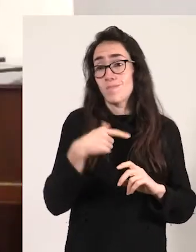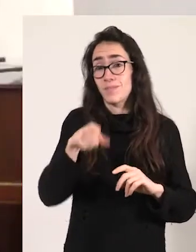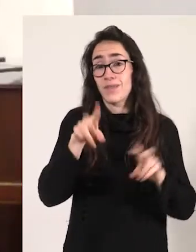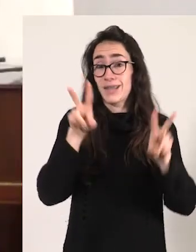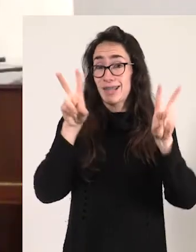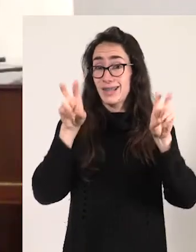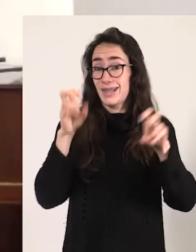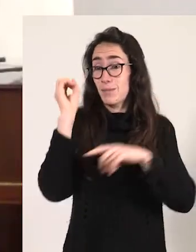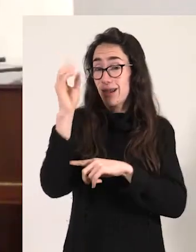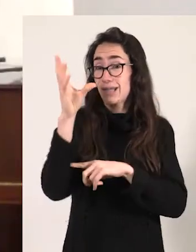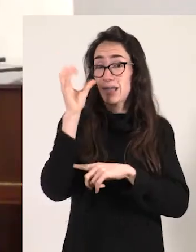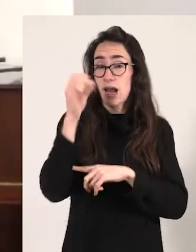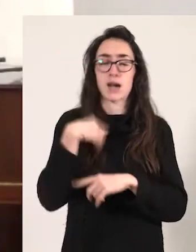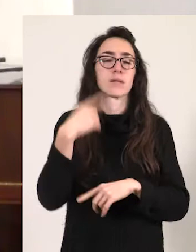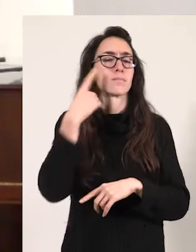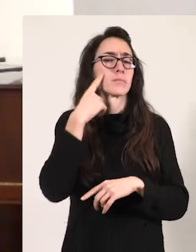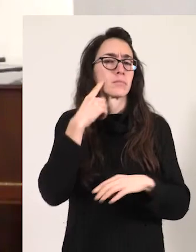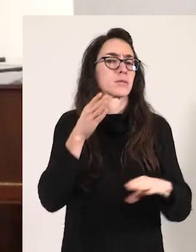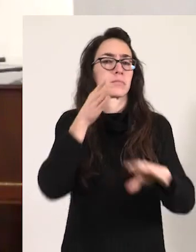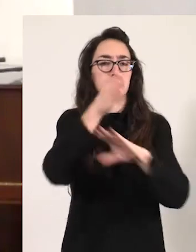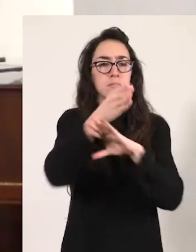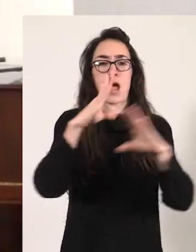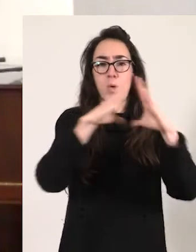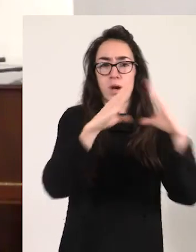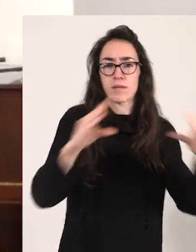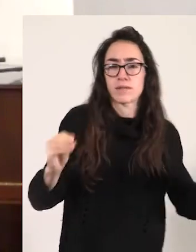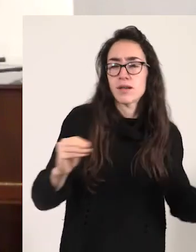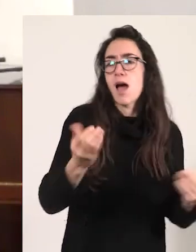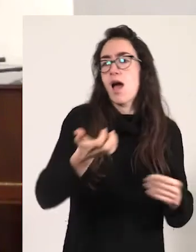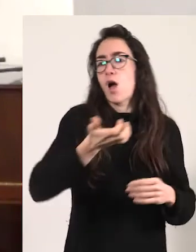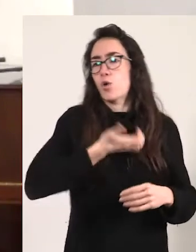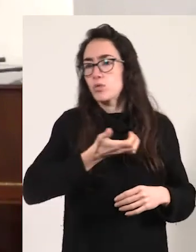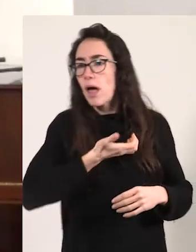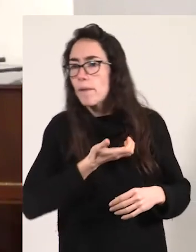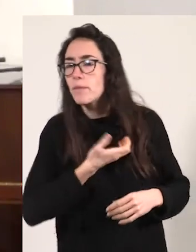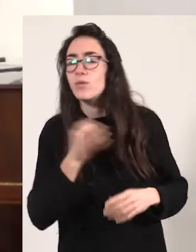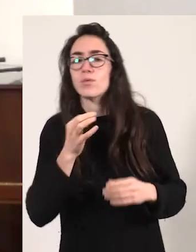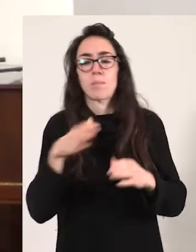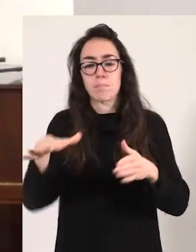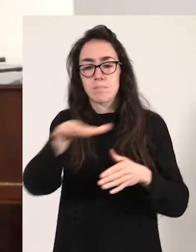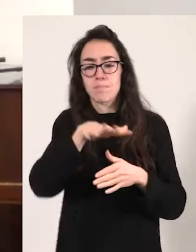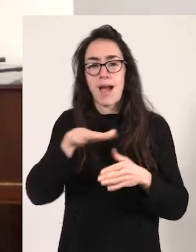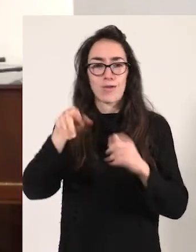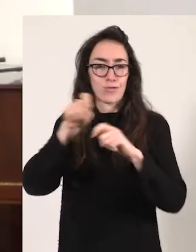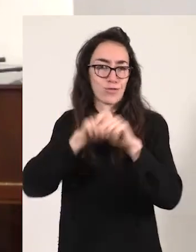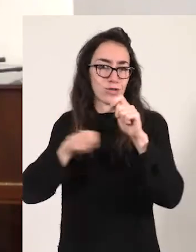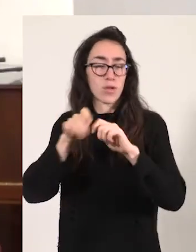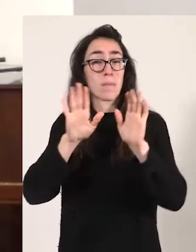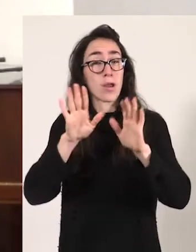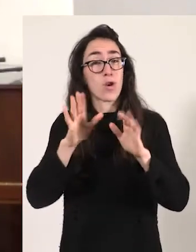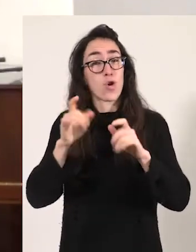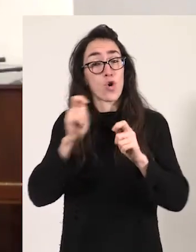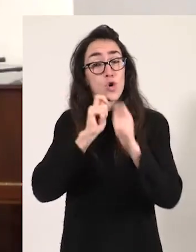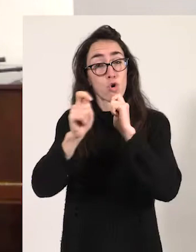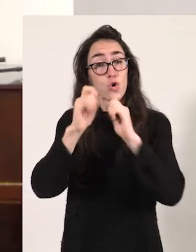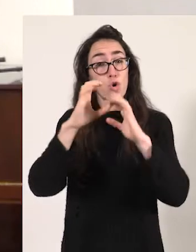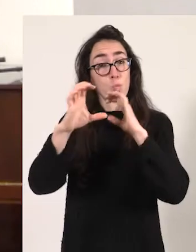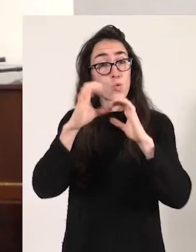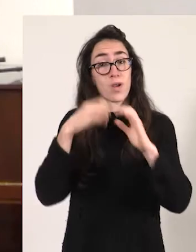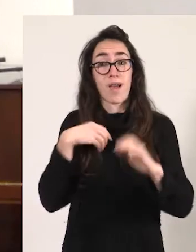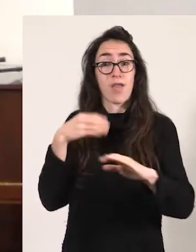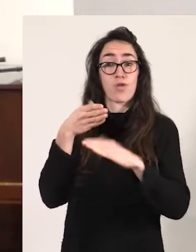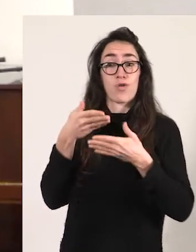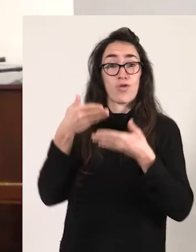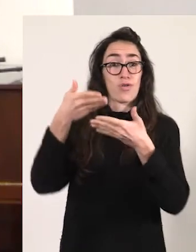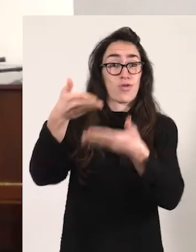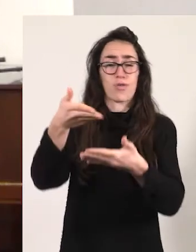te diré, lamentablemente, que yo este tipo de charlas las doy en universidades, en ayuntamientos, en asociaciones de barrio, pero rara vez